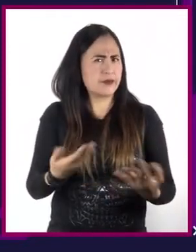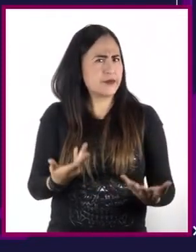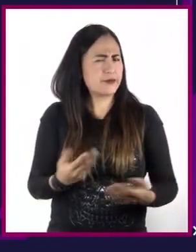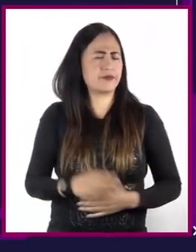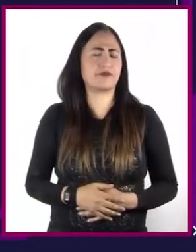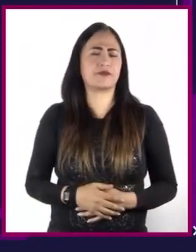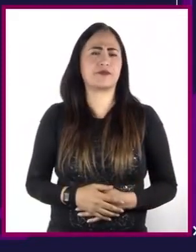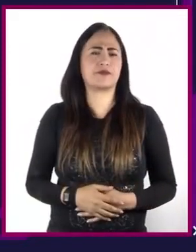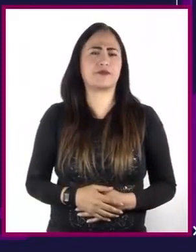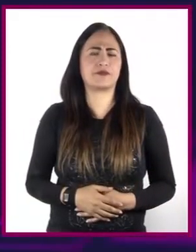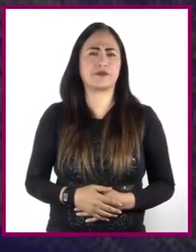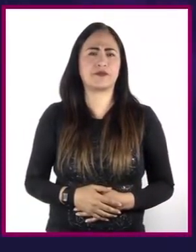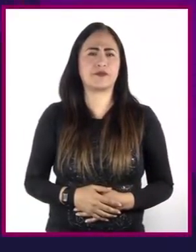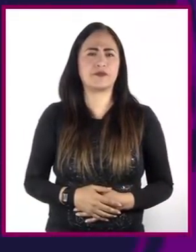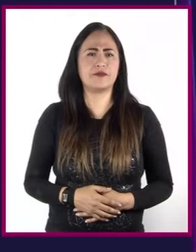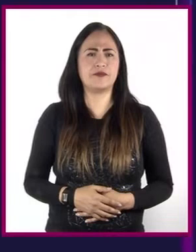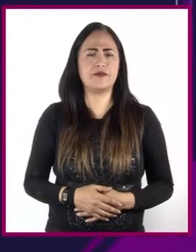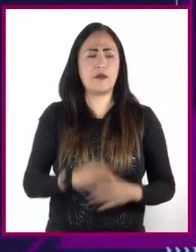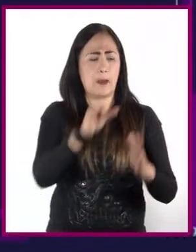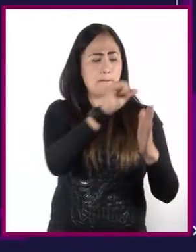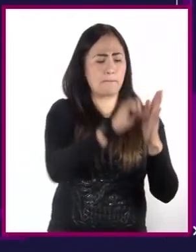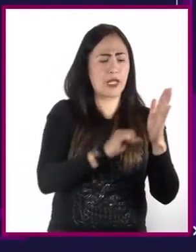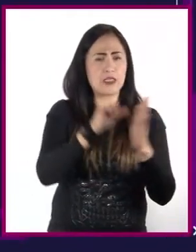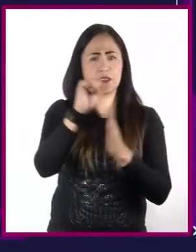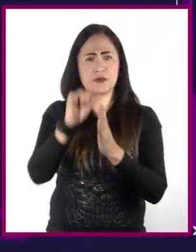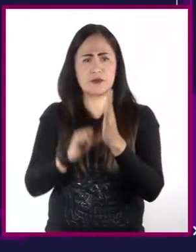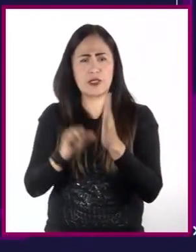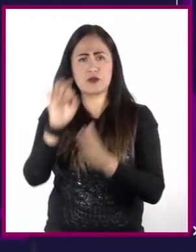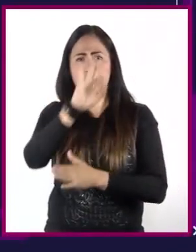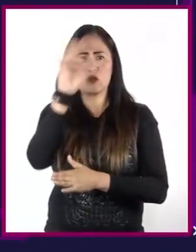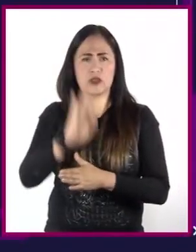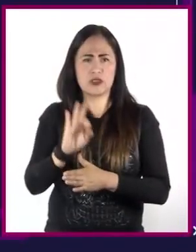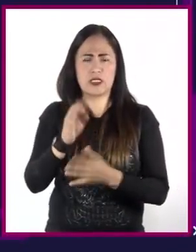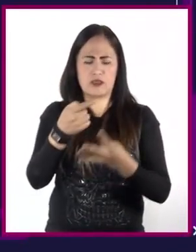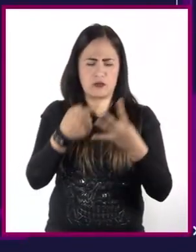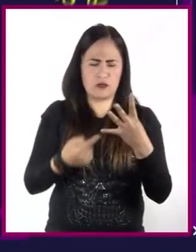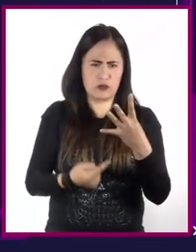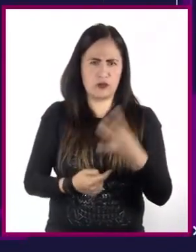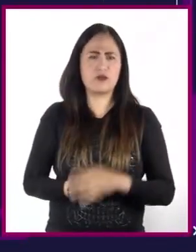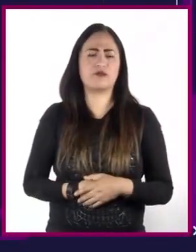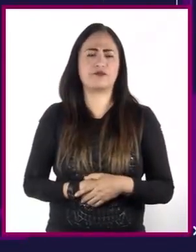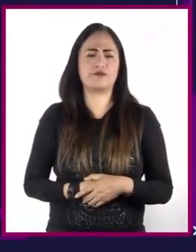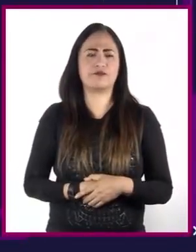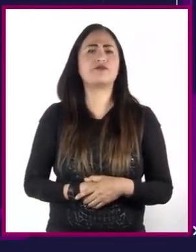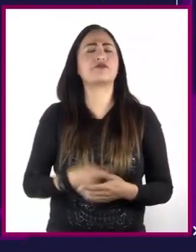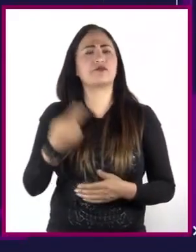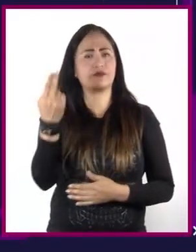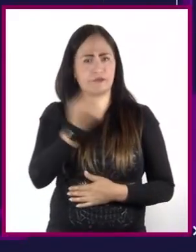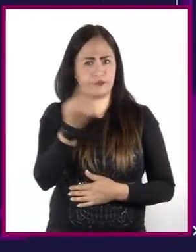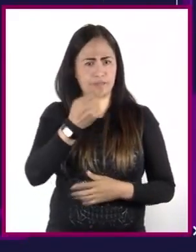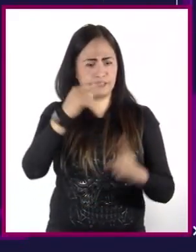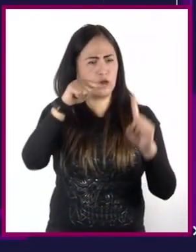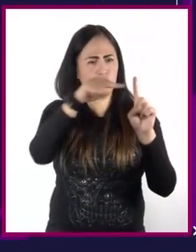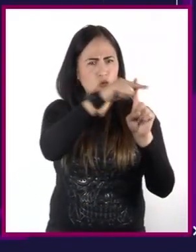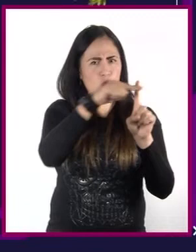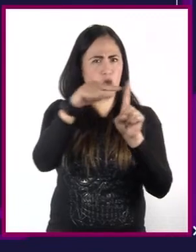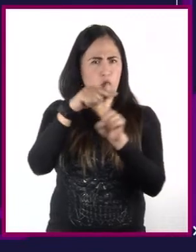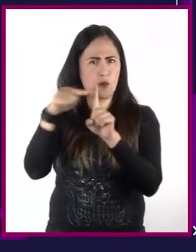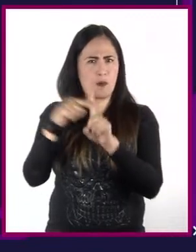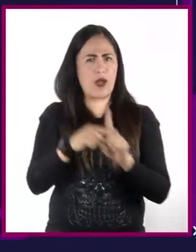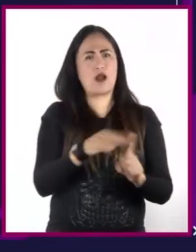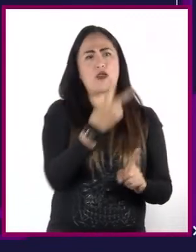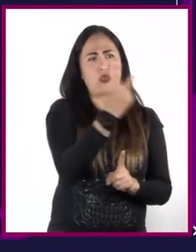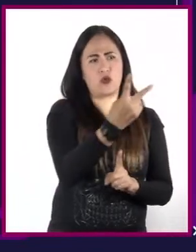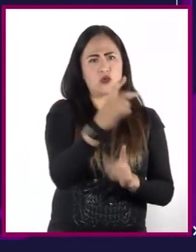Para encontrar entre qué meses se da el porcentaje que nos piden, tendremos que sumar cada par de